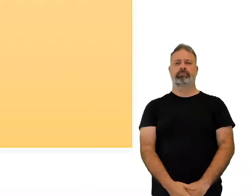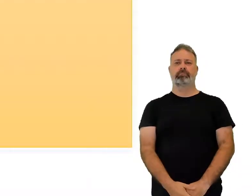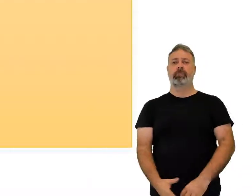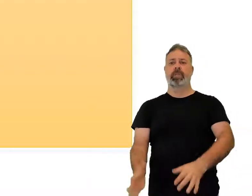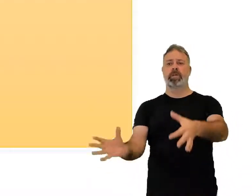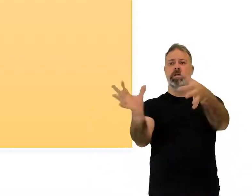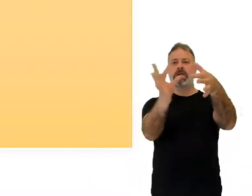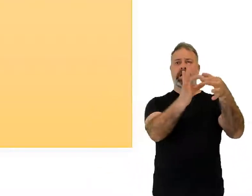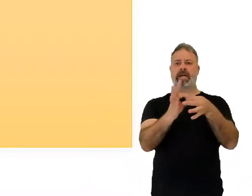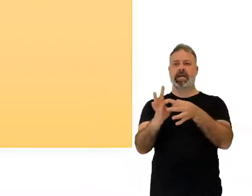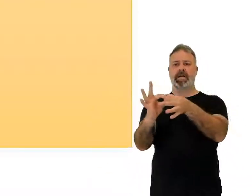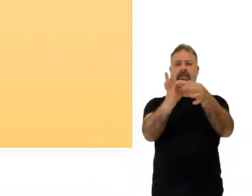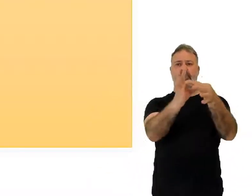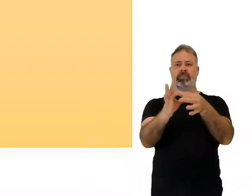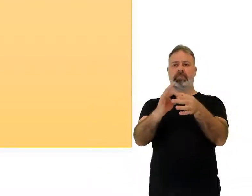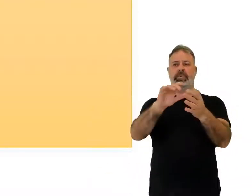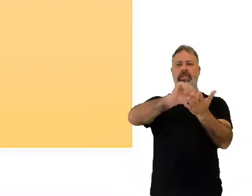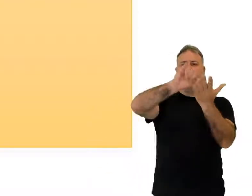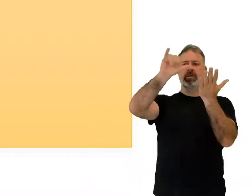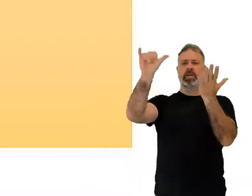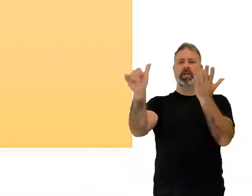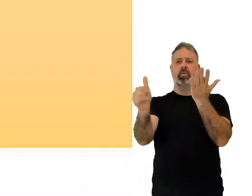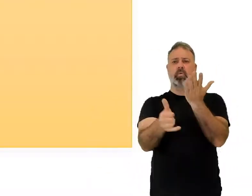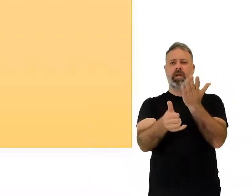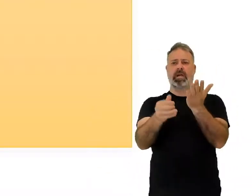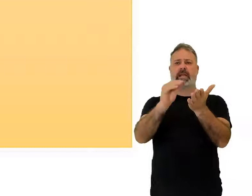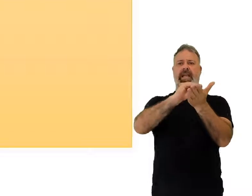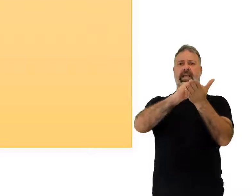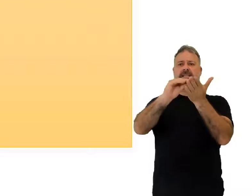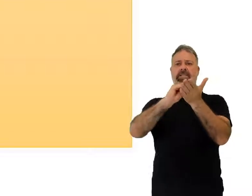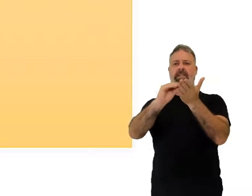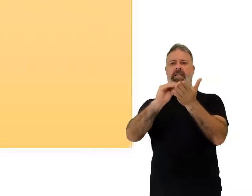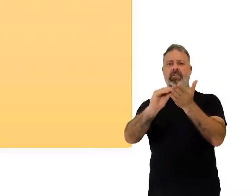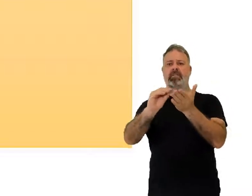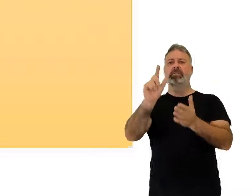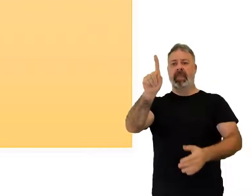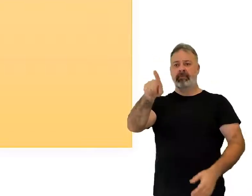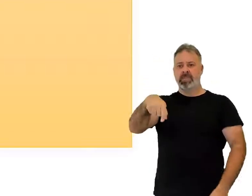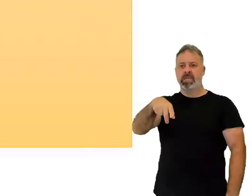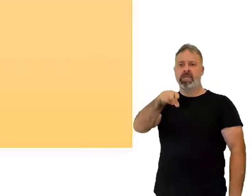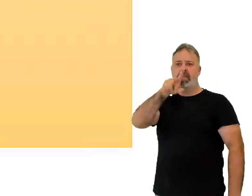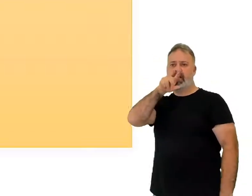Con respecto al lenguaje escrito y hablado,